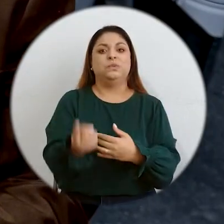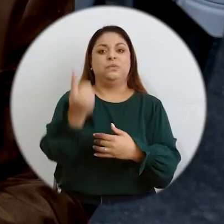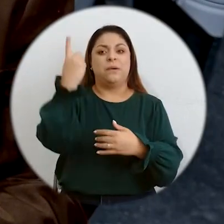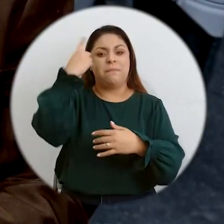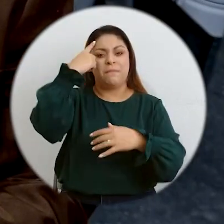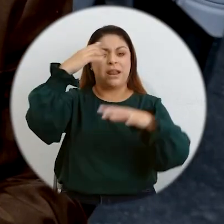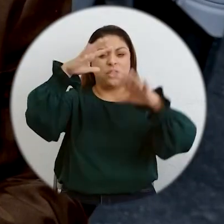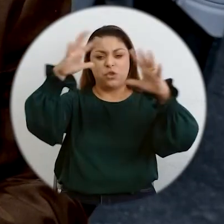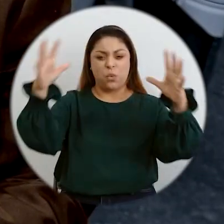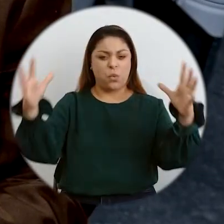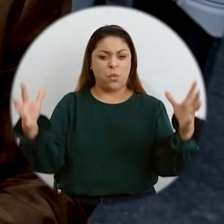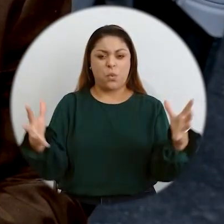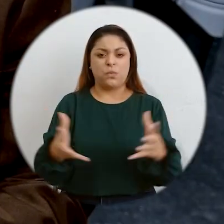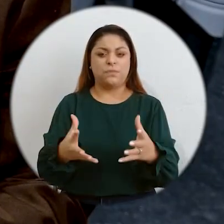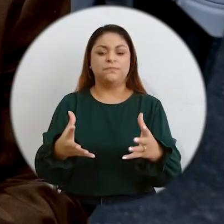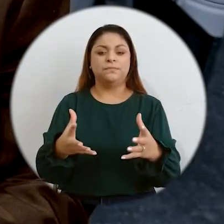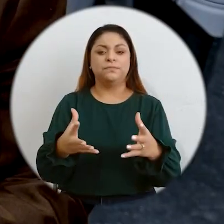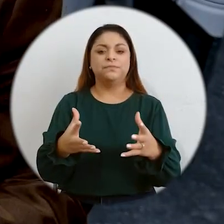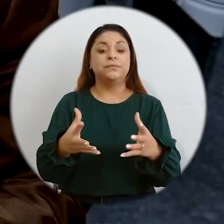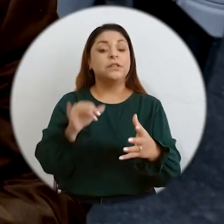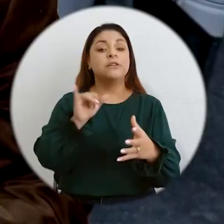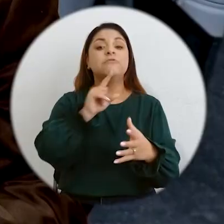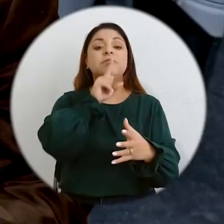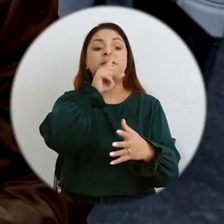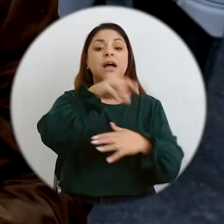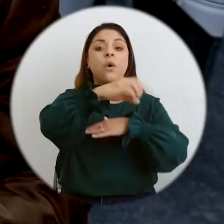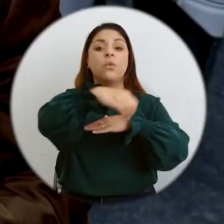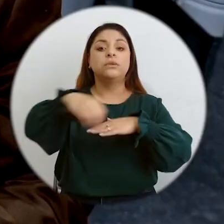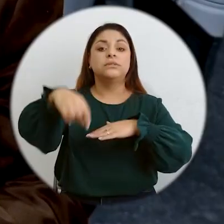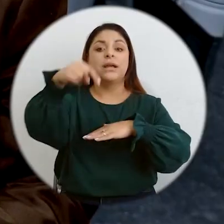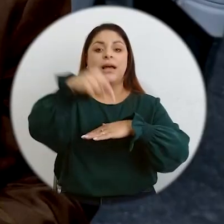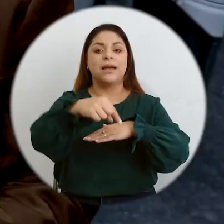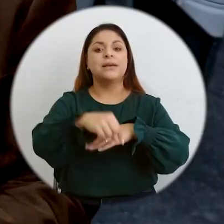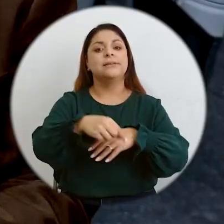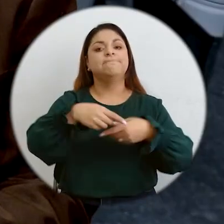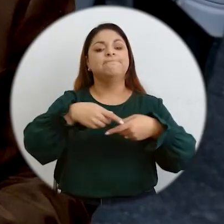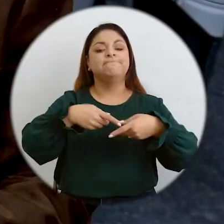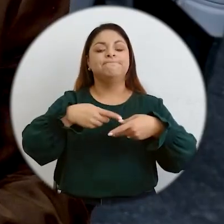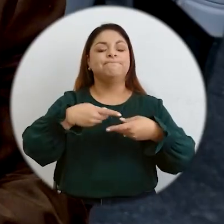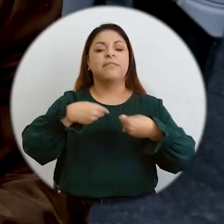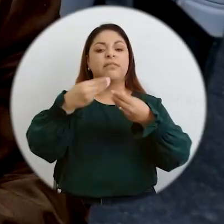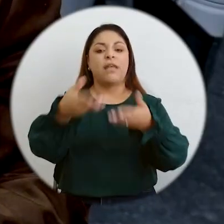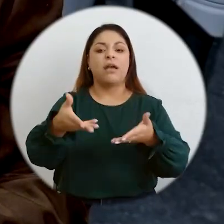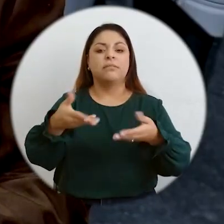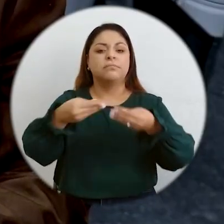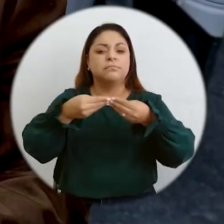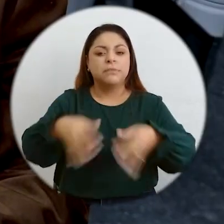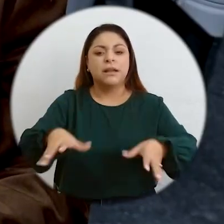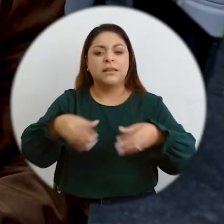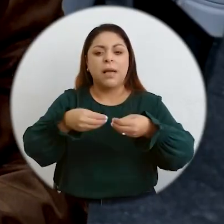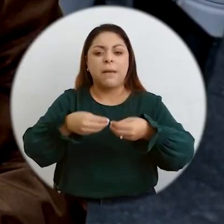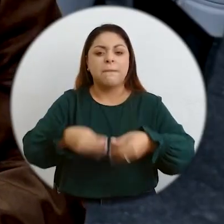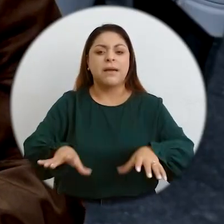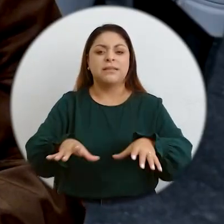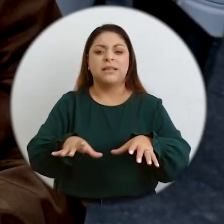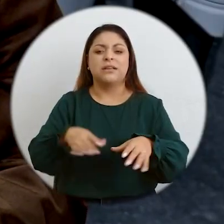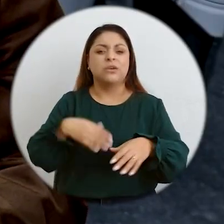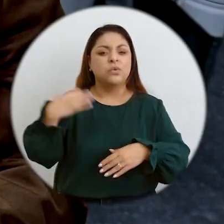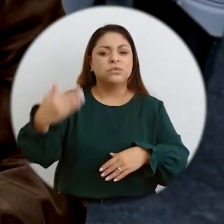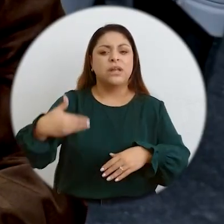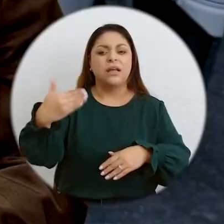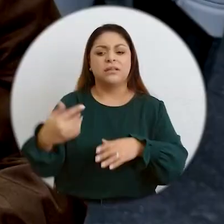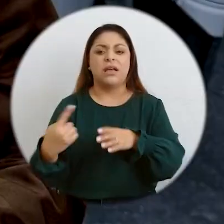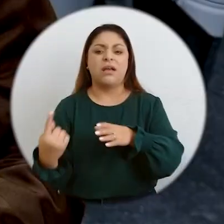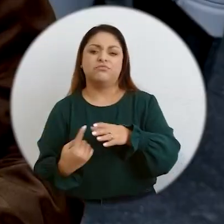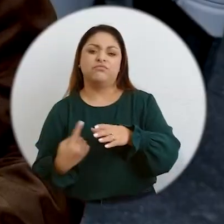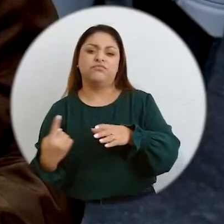de acidificación oceánica está originando pérdida constante de los arrecifes coralinos, que